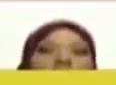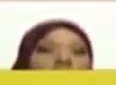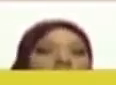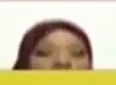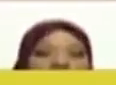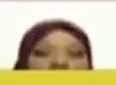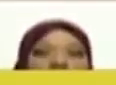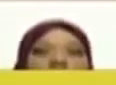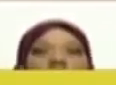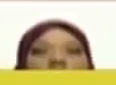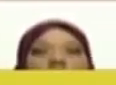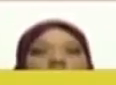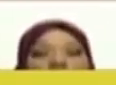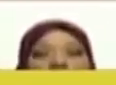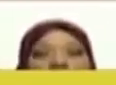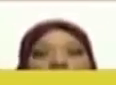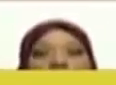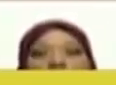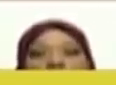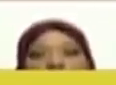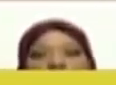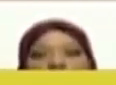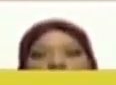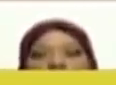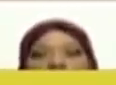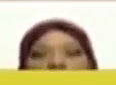que aprobó el pueblo de Venezuela